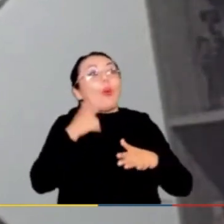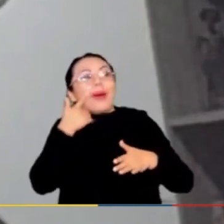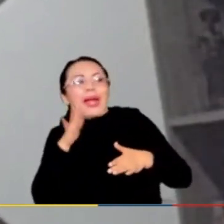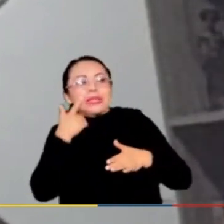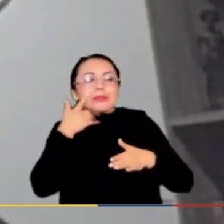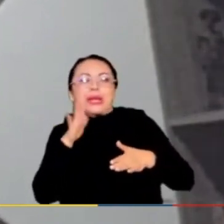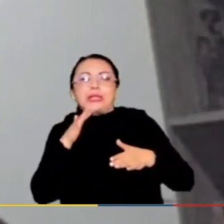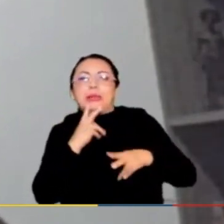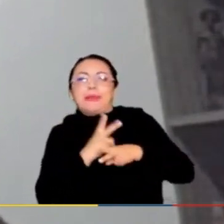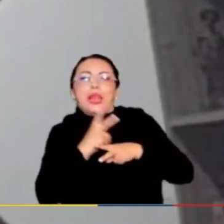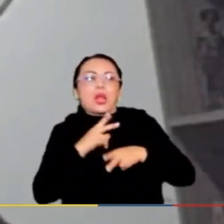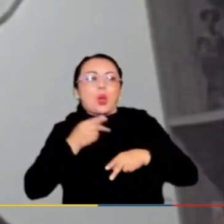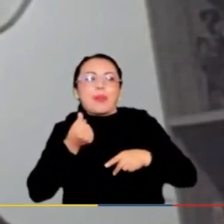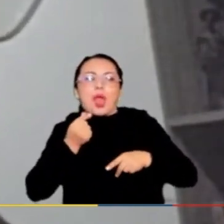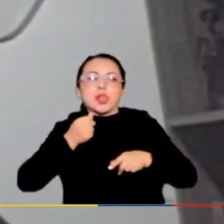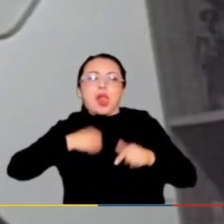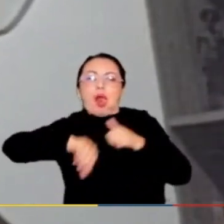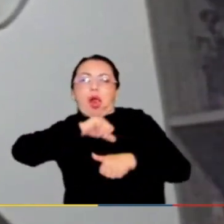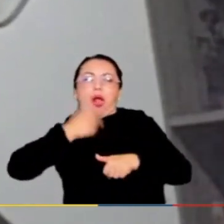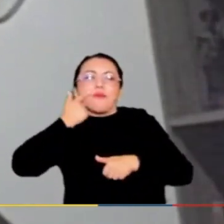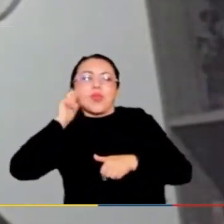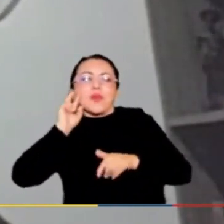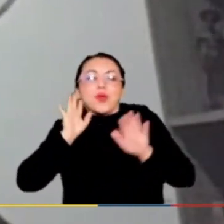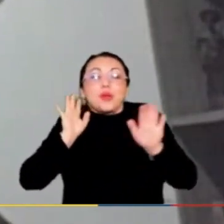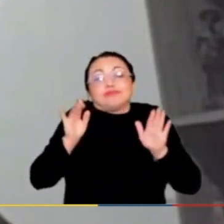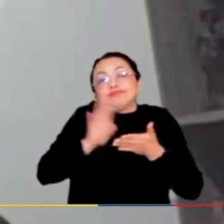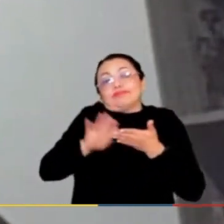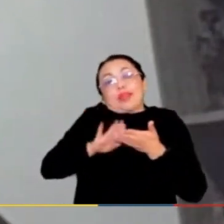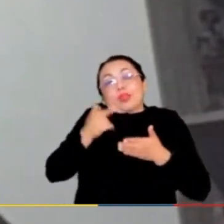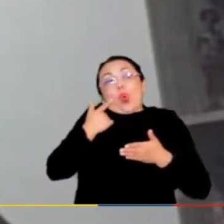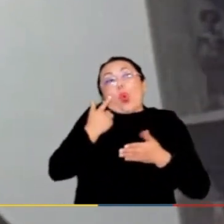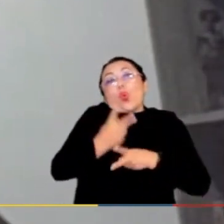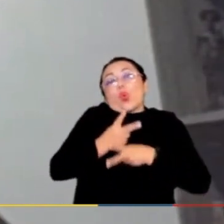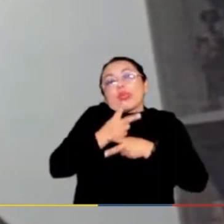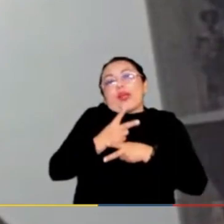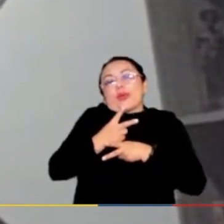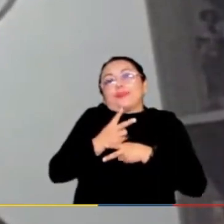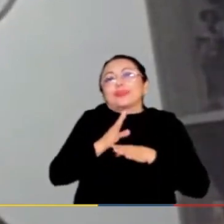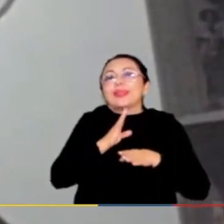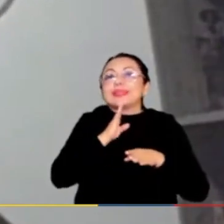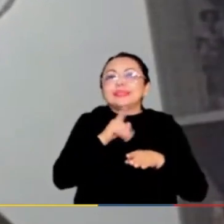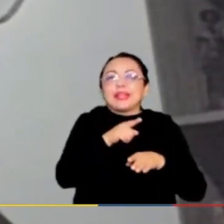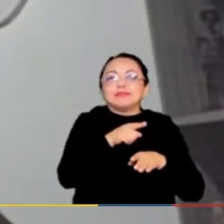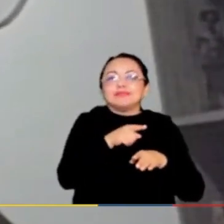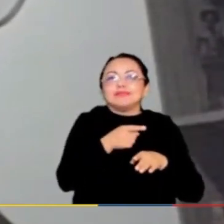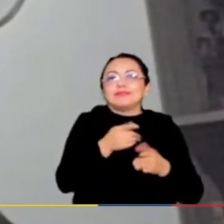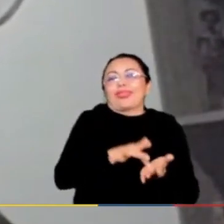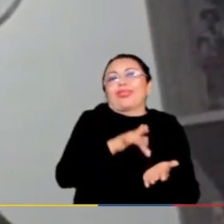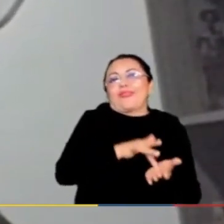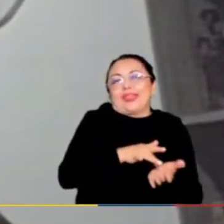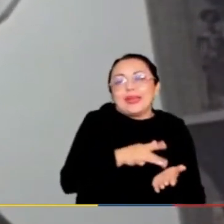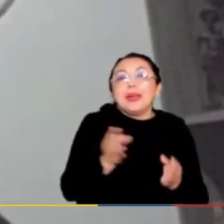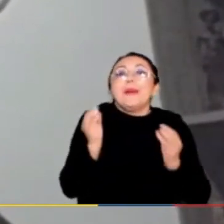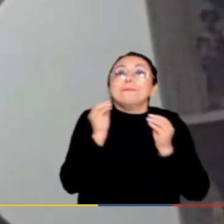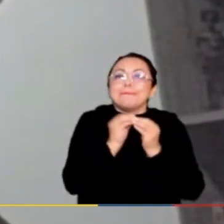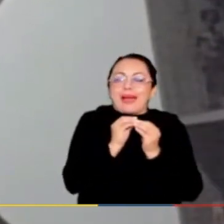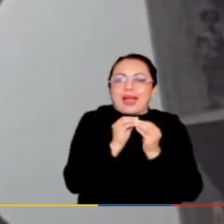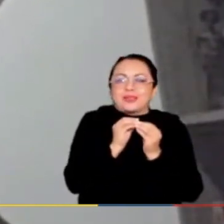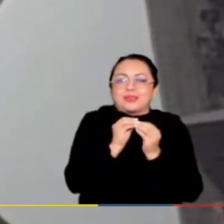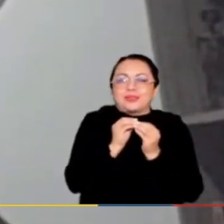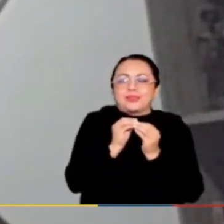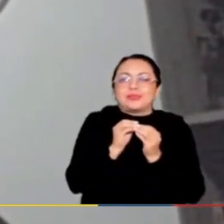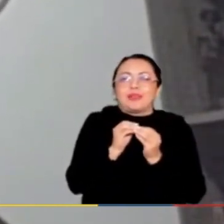procura de proteger el precio que había pactado, por lo que no está en mora la compradora. Y tres, la devolución de las divisas